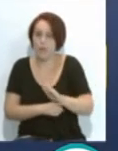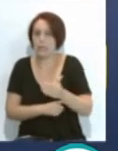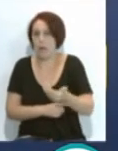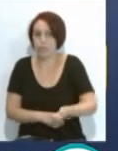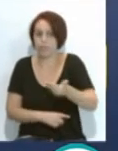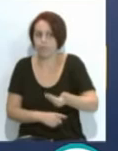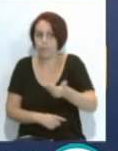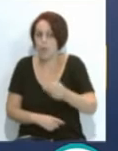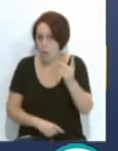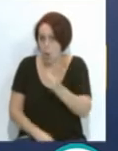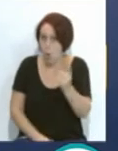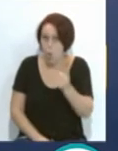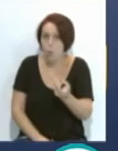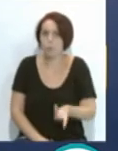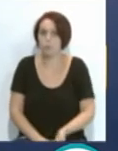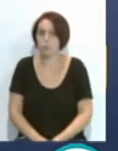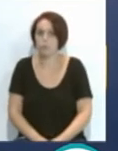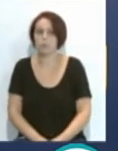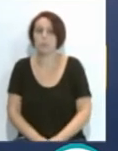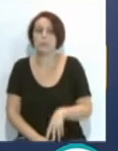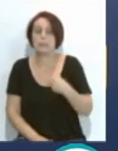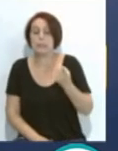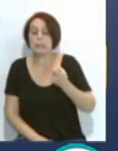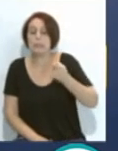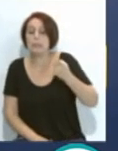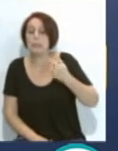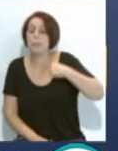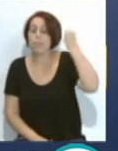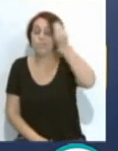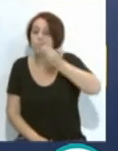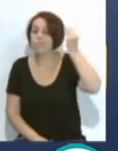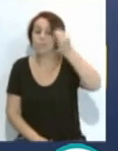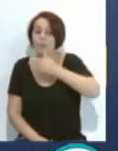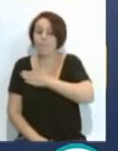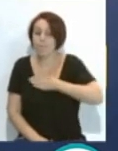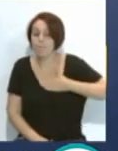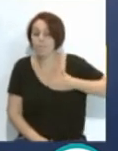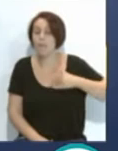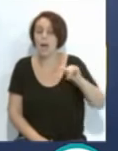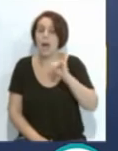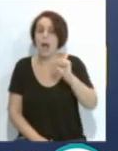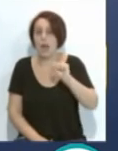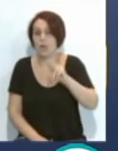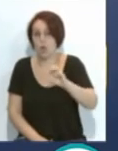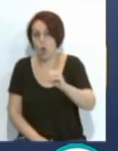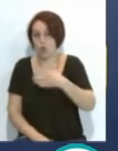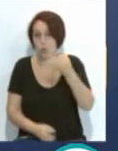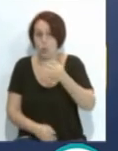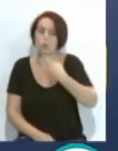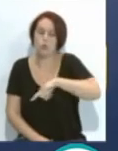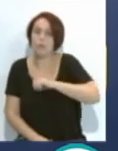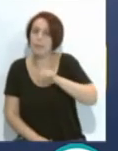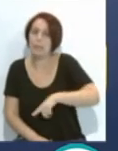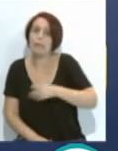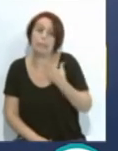importante, pues él pensó que prefería tener seguro a Jairo, y nosotros también, ahí